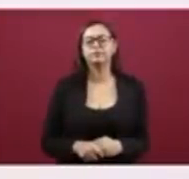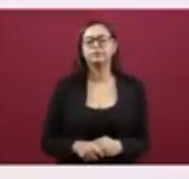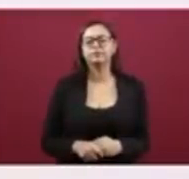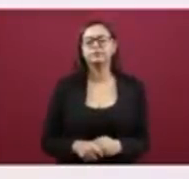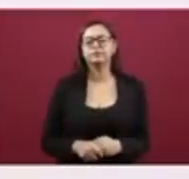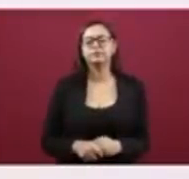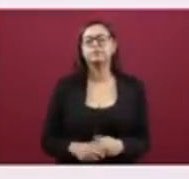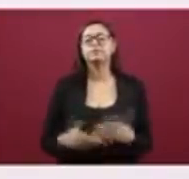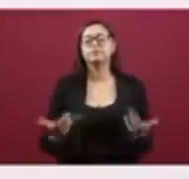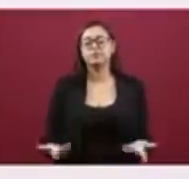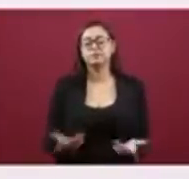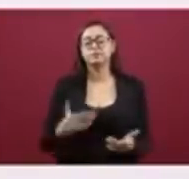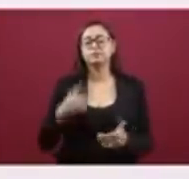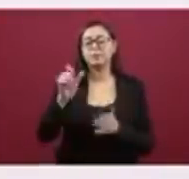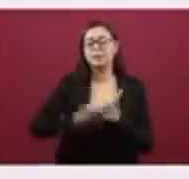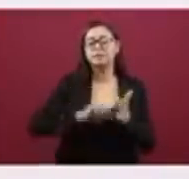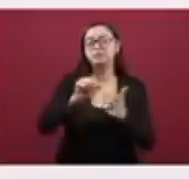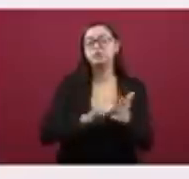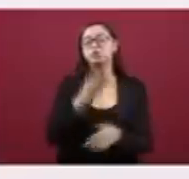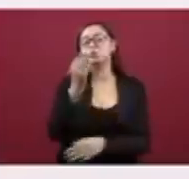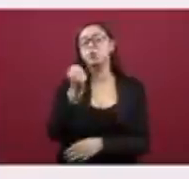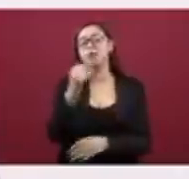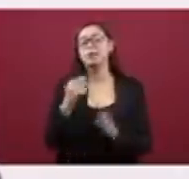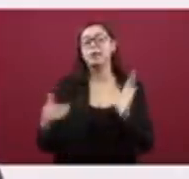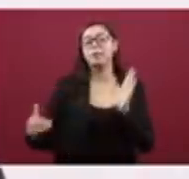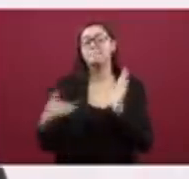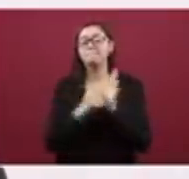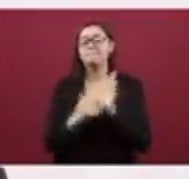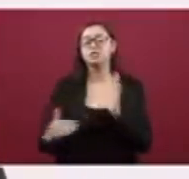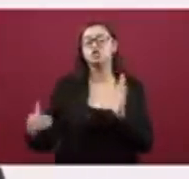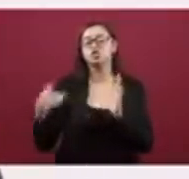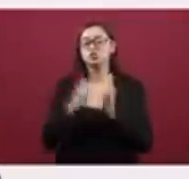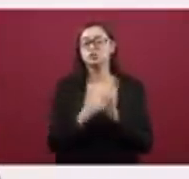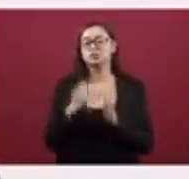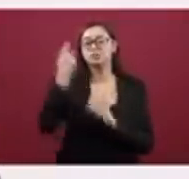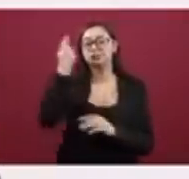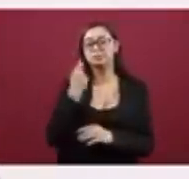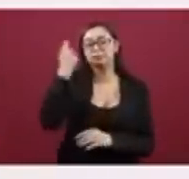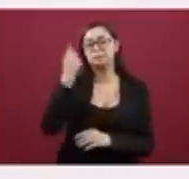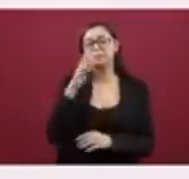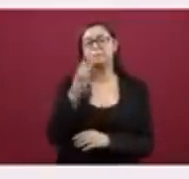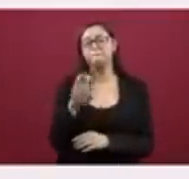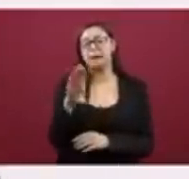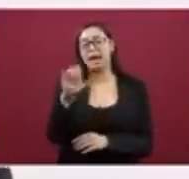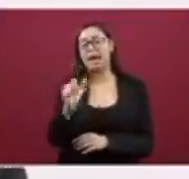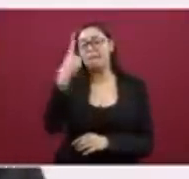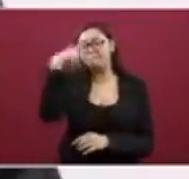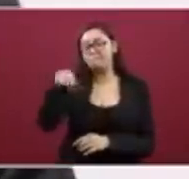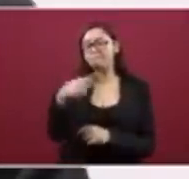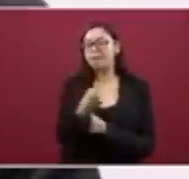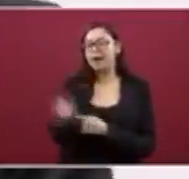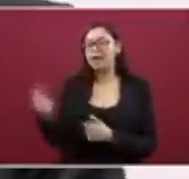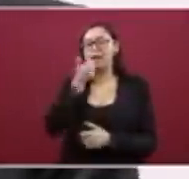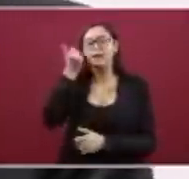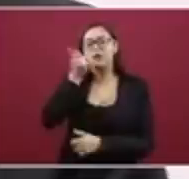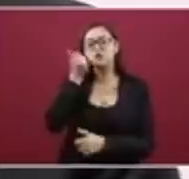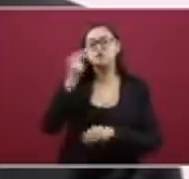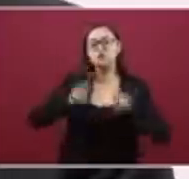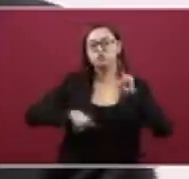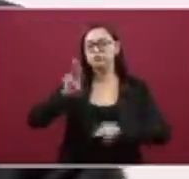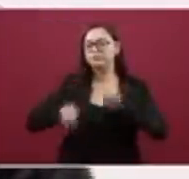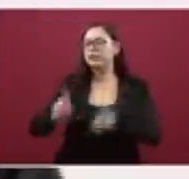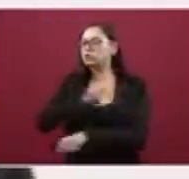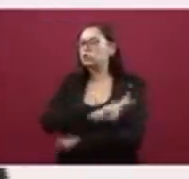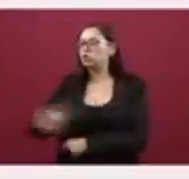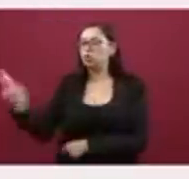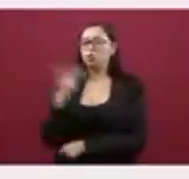millones de becas mensuales a estudiantes pobres de todos los niveles escolares con una inversión